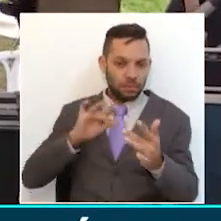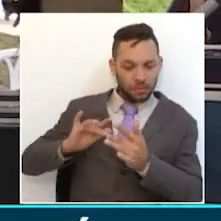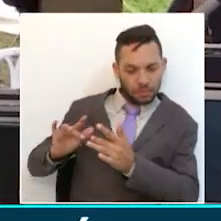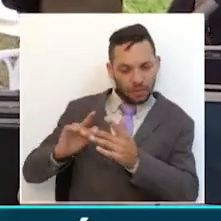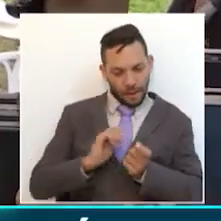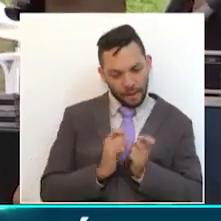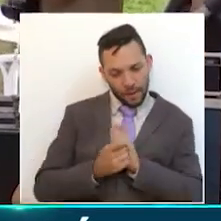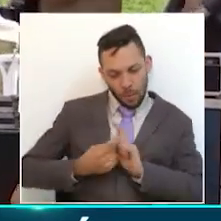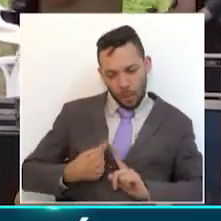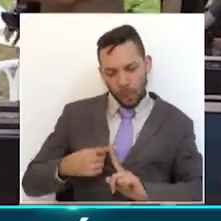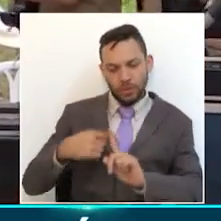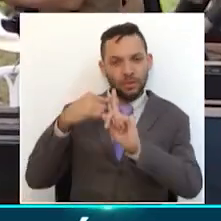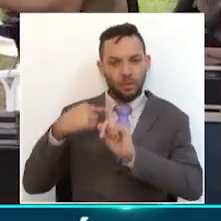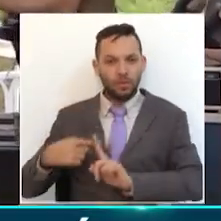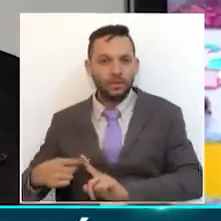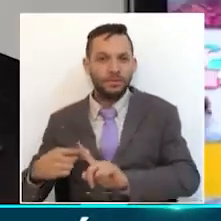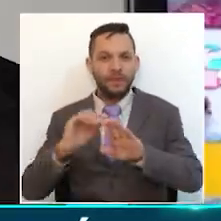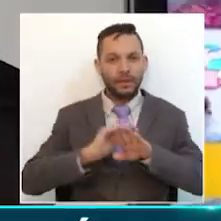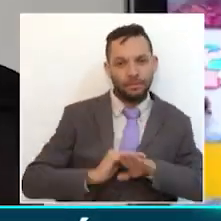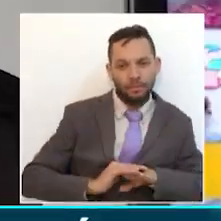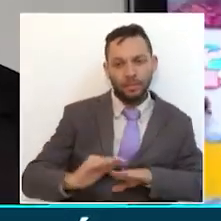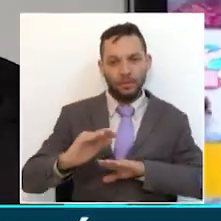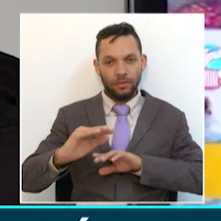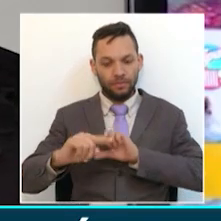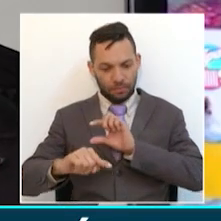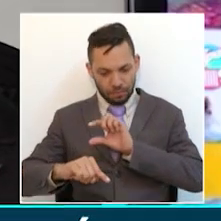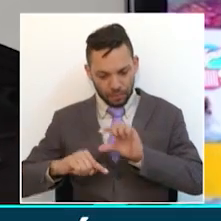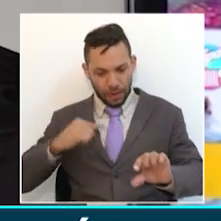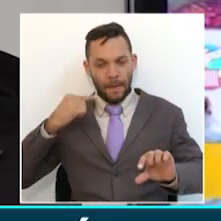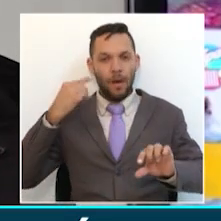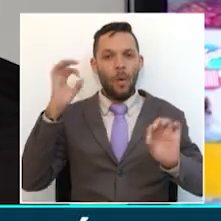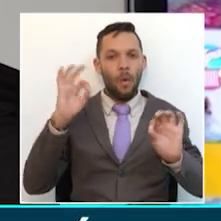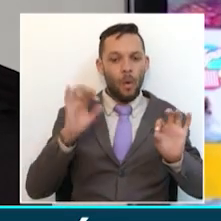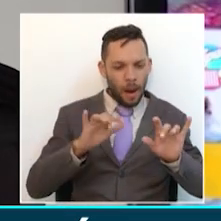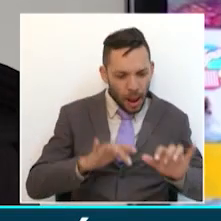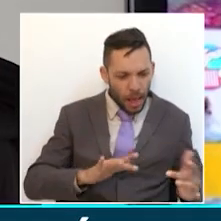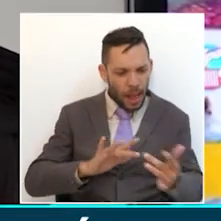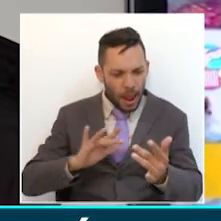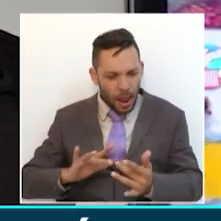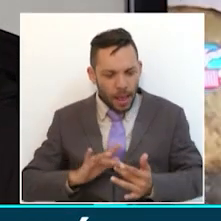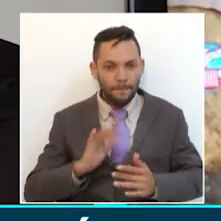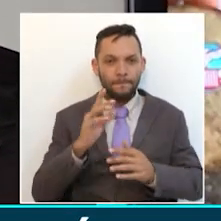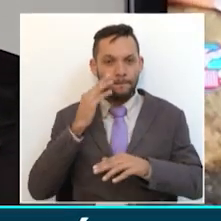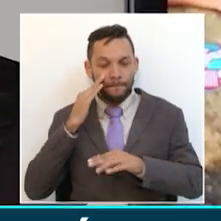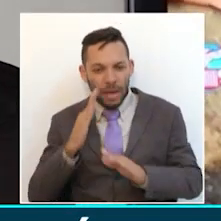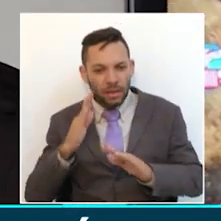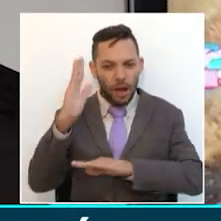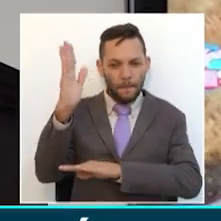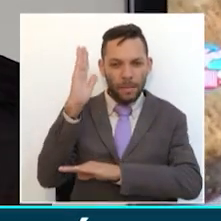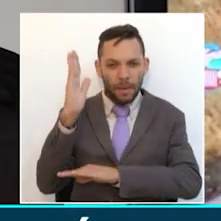cambio positivo. Entonces los invitamos a que nos escriban y estén pendientes de las capacitaciones y de las conferencias, de los conversatorios,